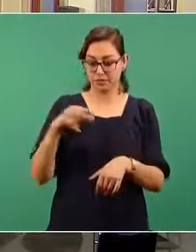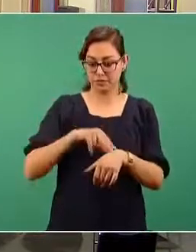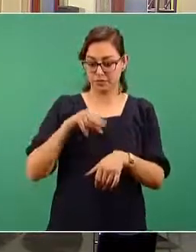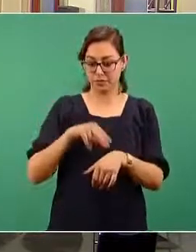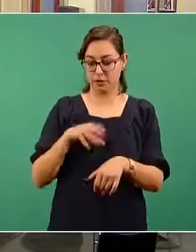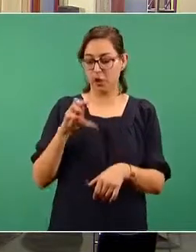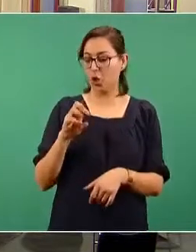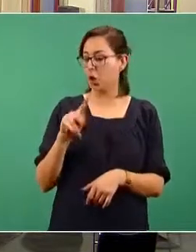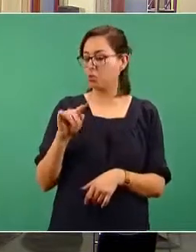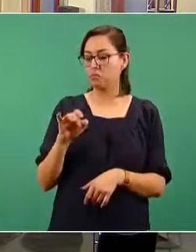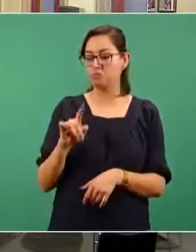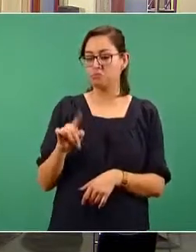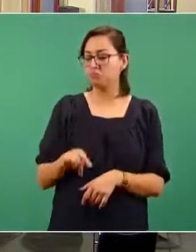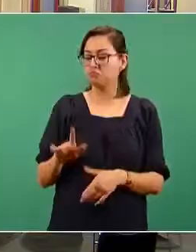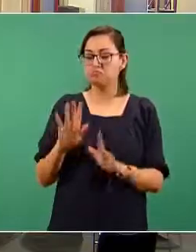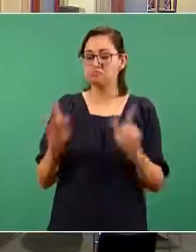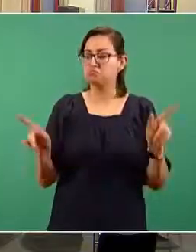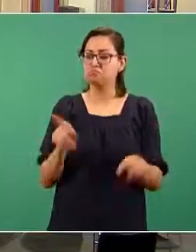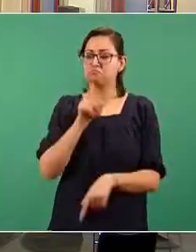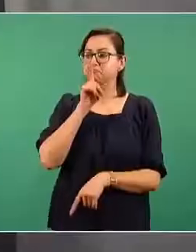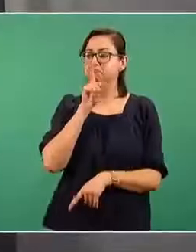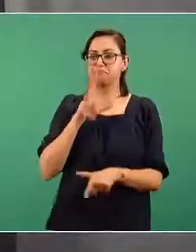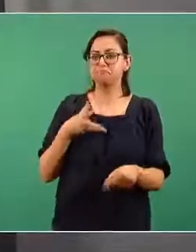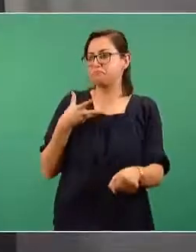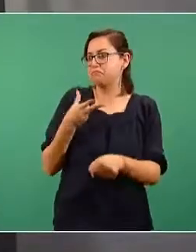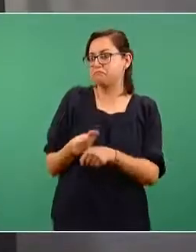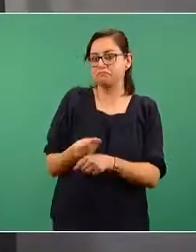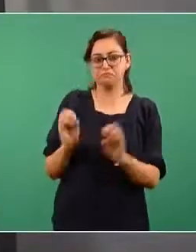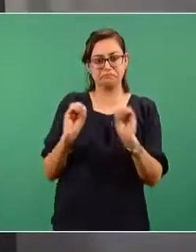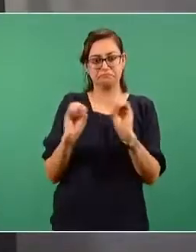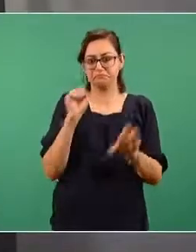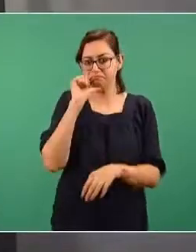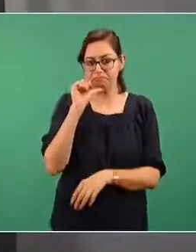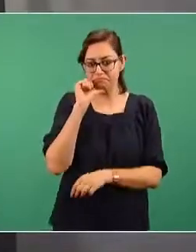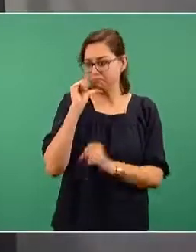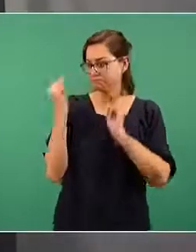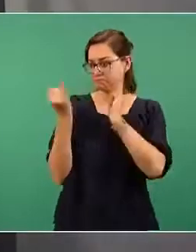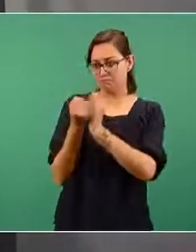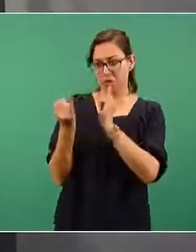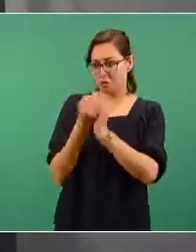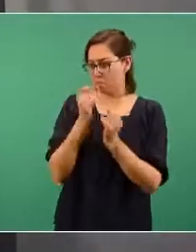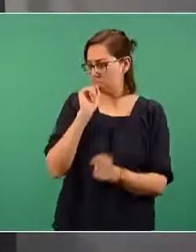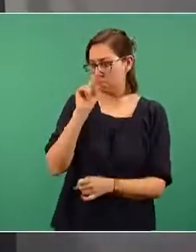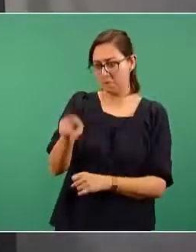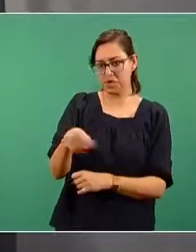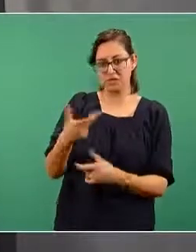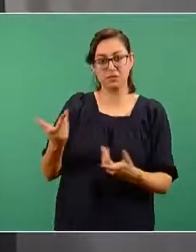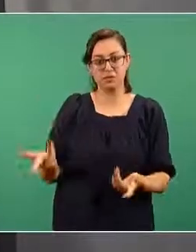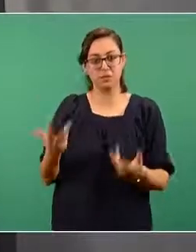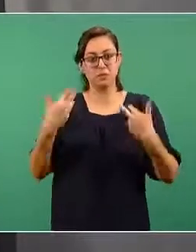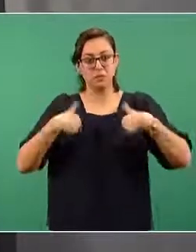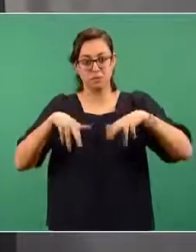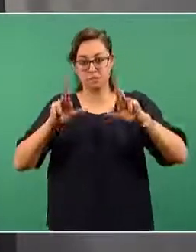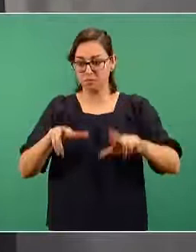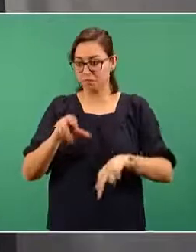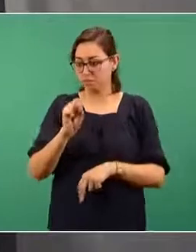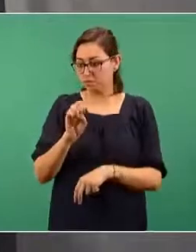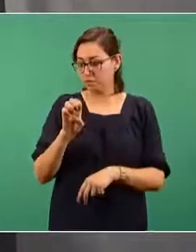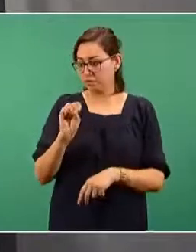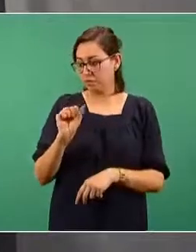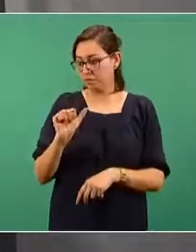Nada que agregar, coincido completamente con la declaración que acaba de hacer el doctor Ricardo Cortés en representación de la Secretaría de